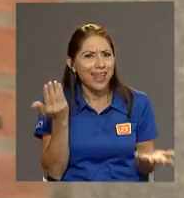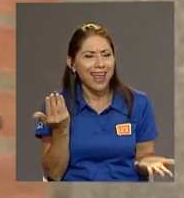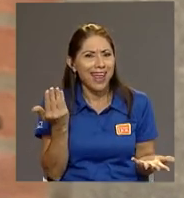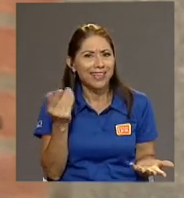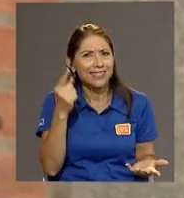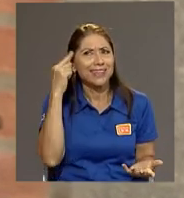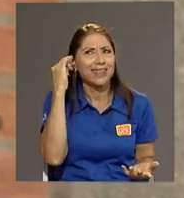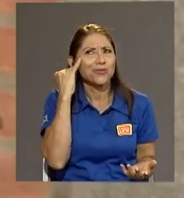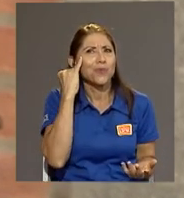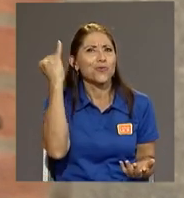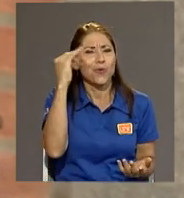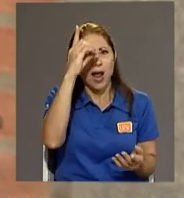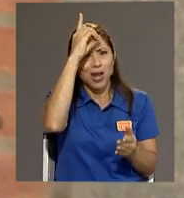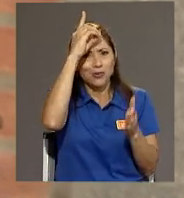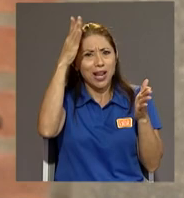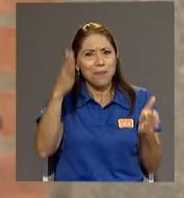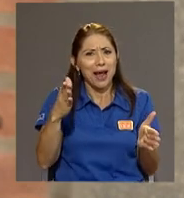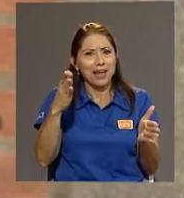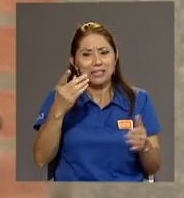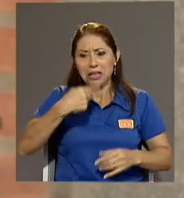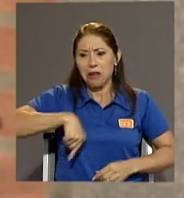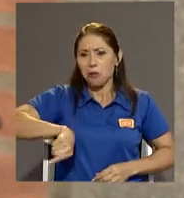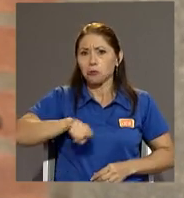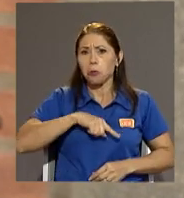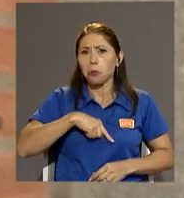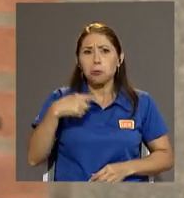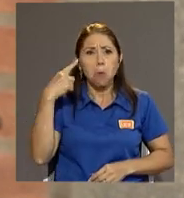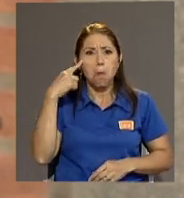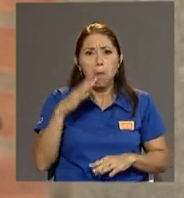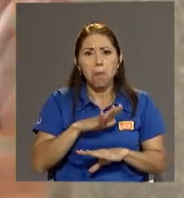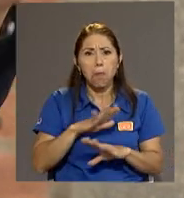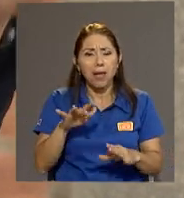les ocurrió a los alemanes y a nosotros no se nos ocurrió eso?